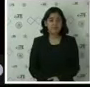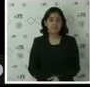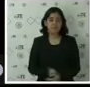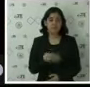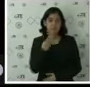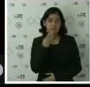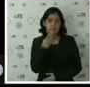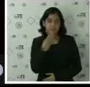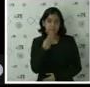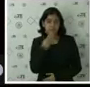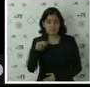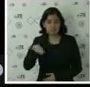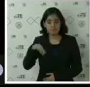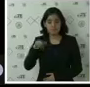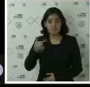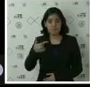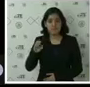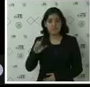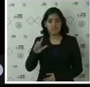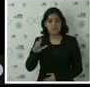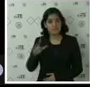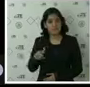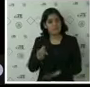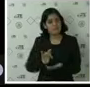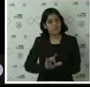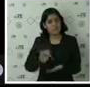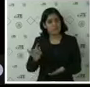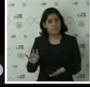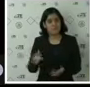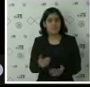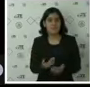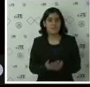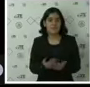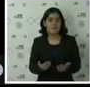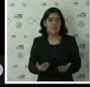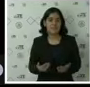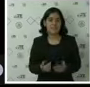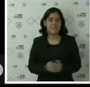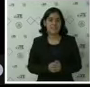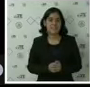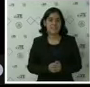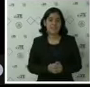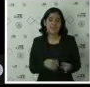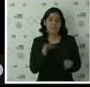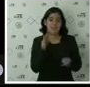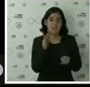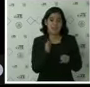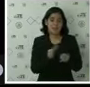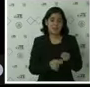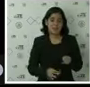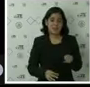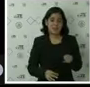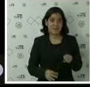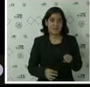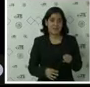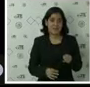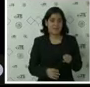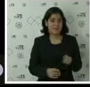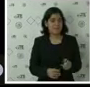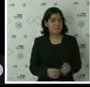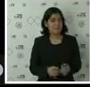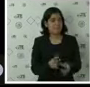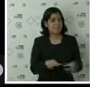Excelente, muy bien, Miguel Ángel, muchas gracias. Y bueno, pues cerremos con broche de oro, mi querida Gloria, si puedes fijar